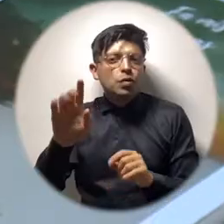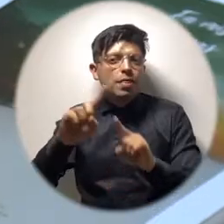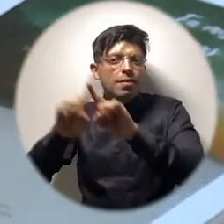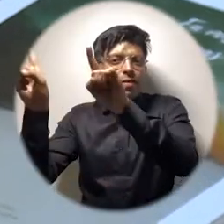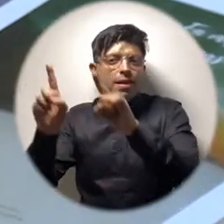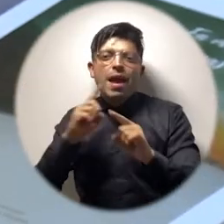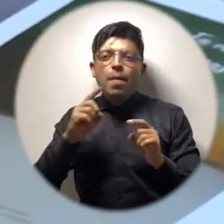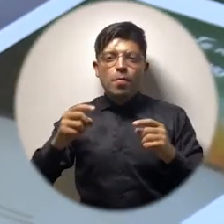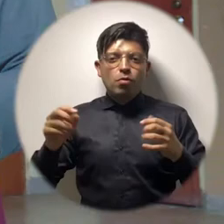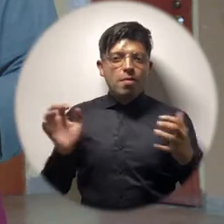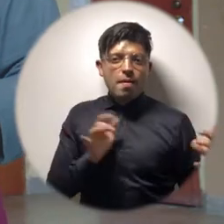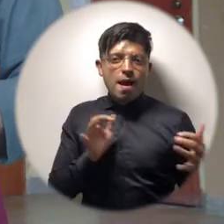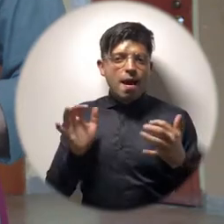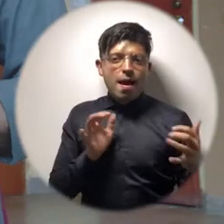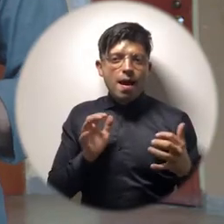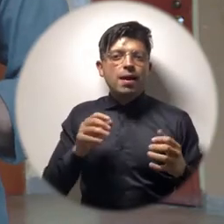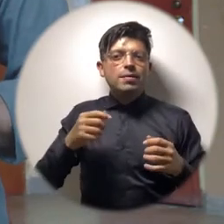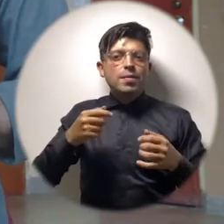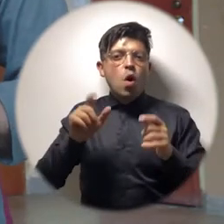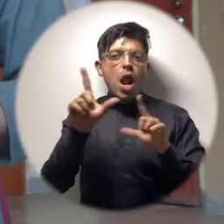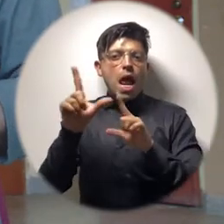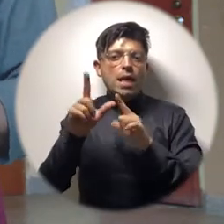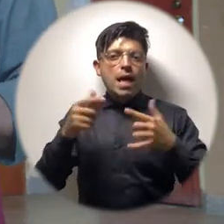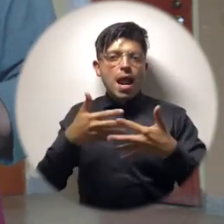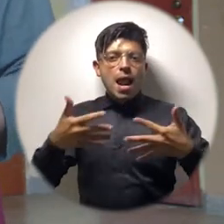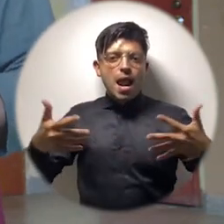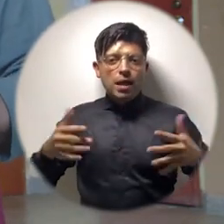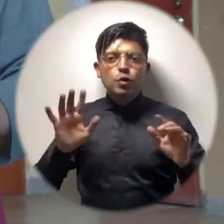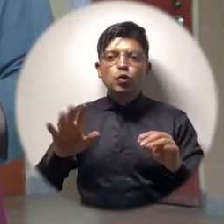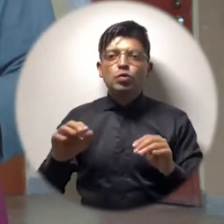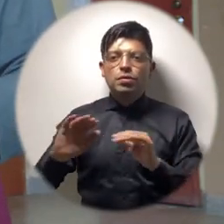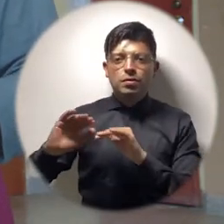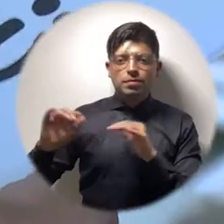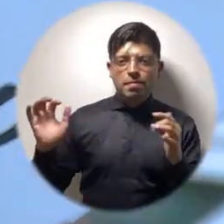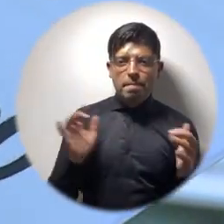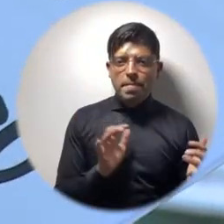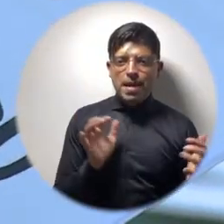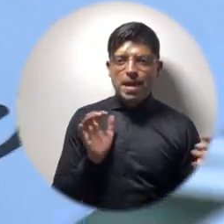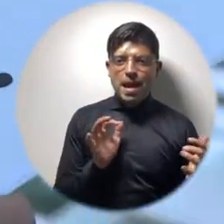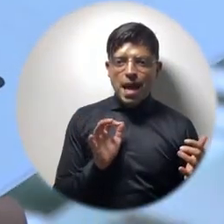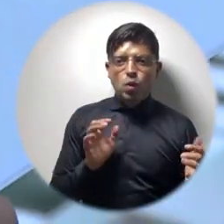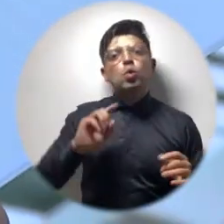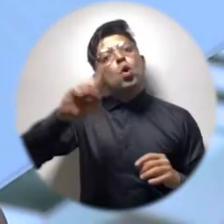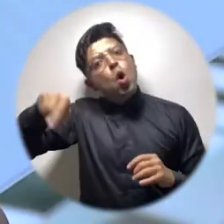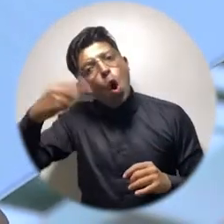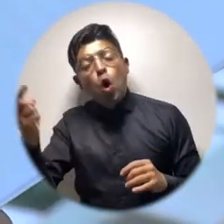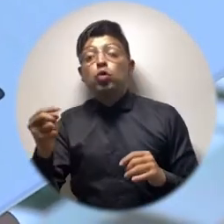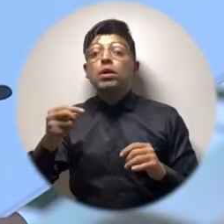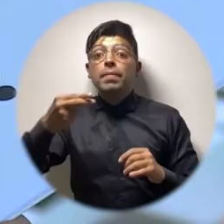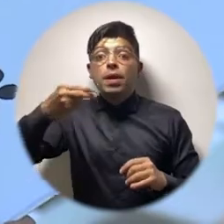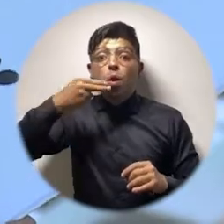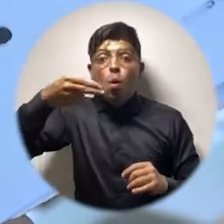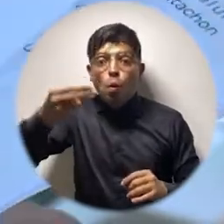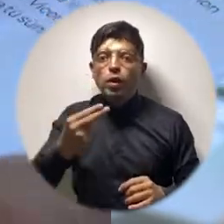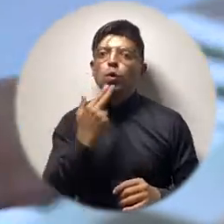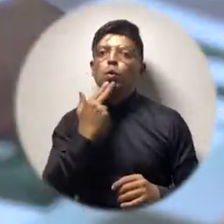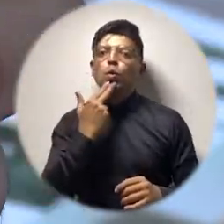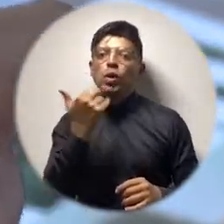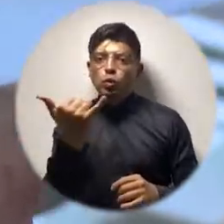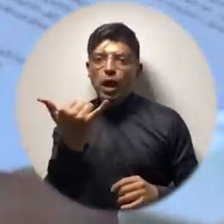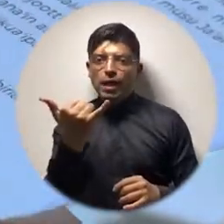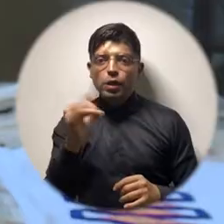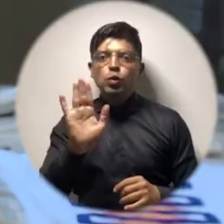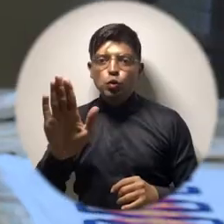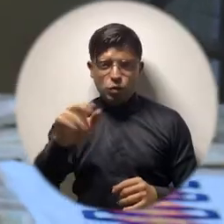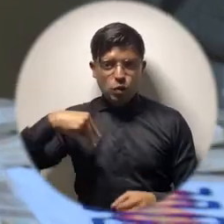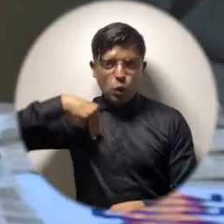de géneros en las líricas del vallenato, también tenemos cuentos en guayunaiki y también tenemos otra